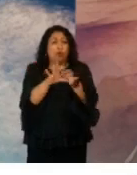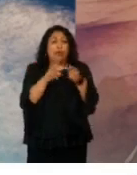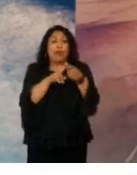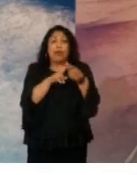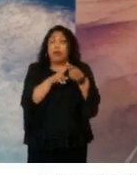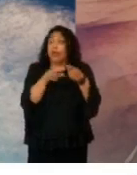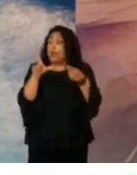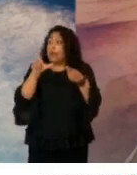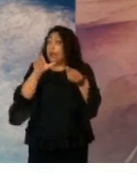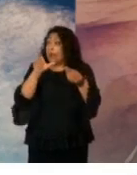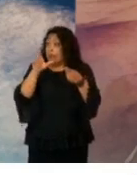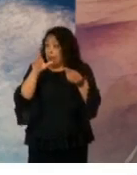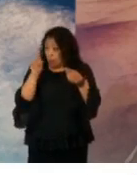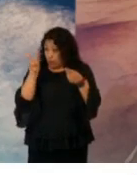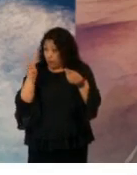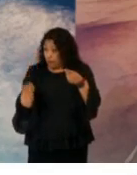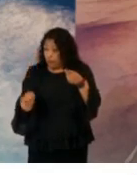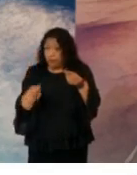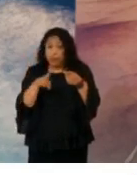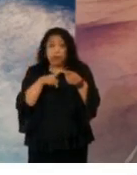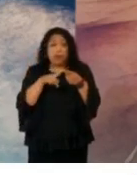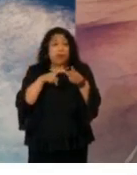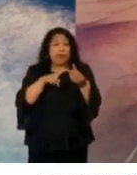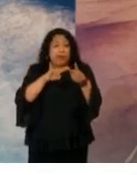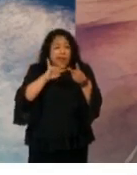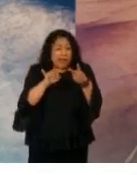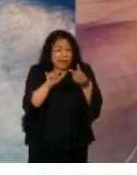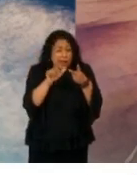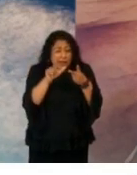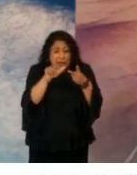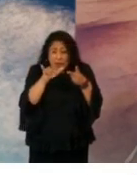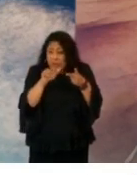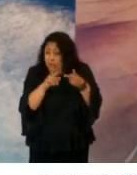Laura, ¿verdad? Y Jalil.